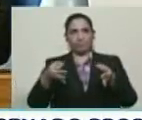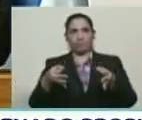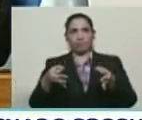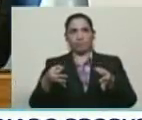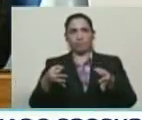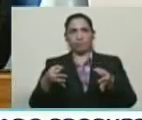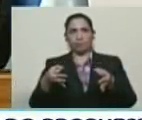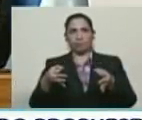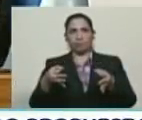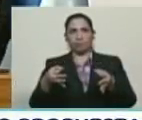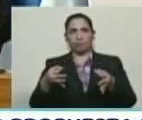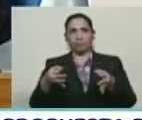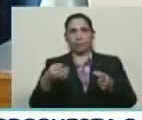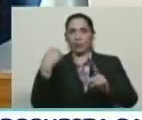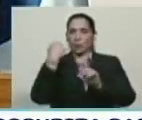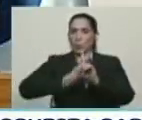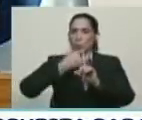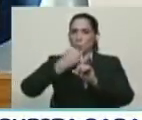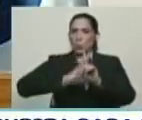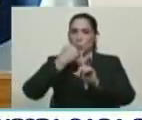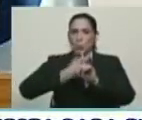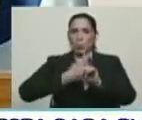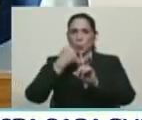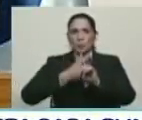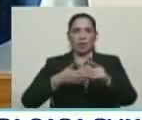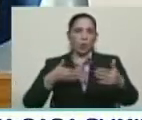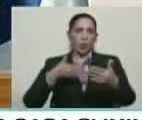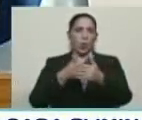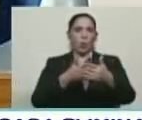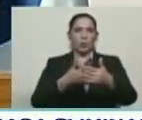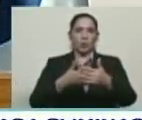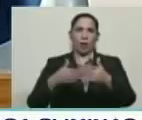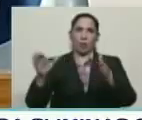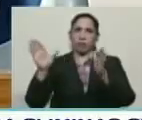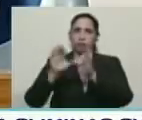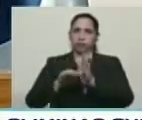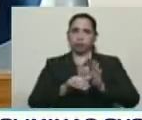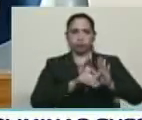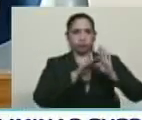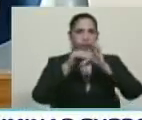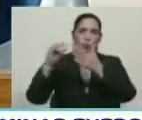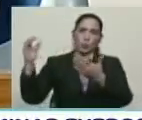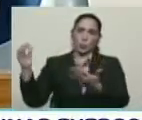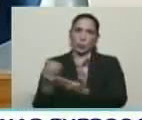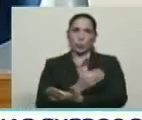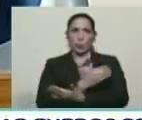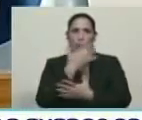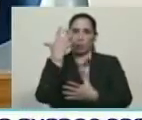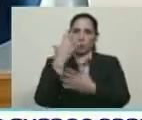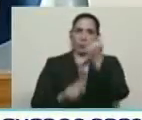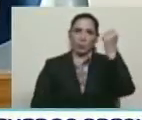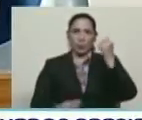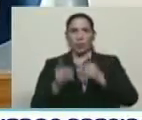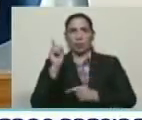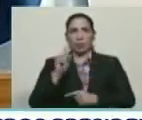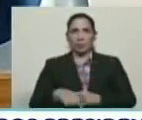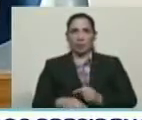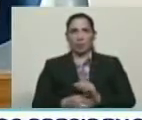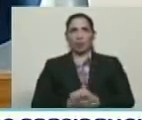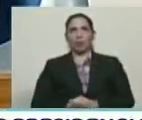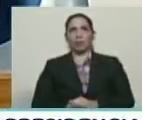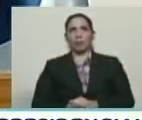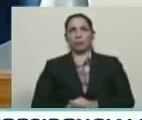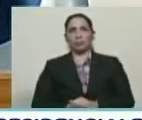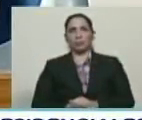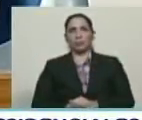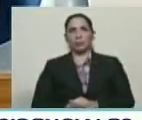lucha implacable contra los delitos de la corrupción, del narcotráfico, de la legitimación de capitales, del blanqueo de capitales, del